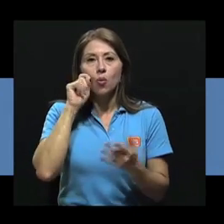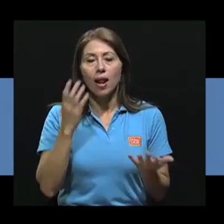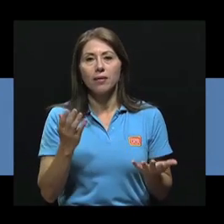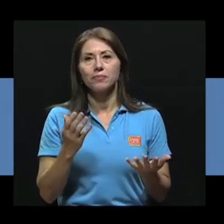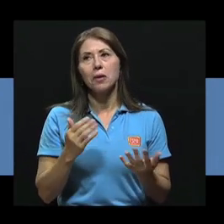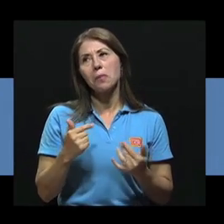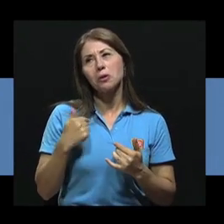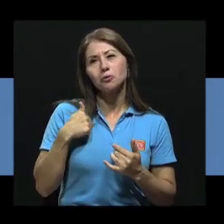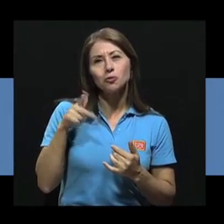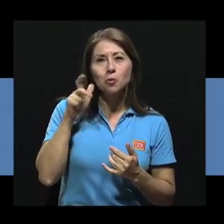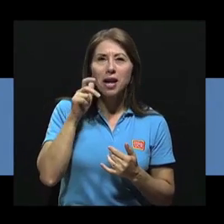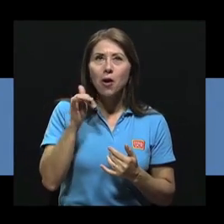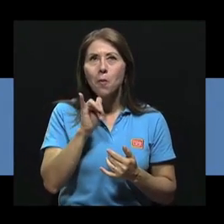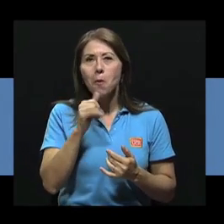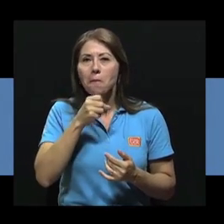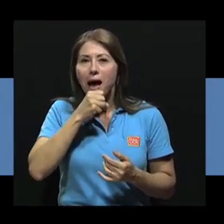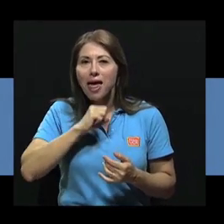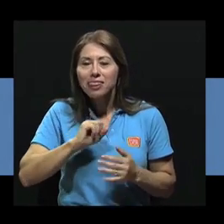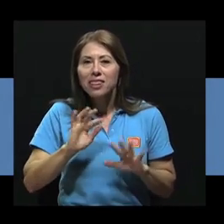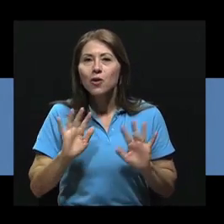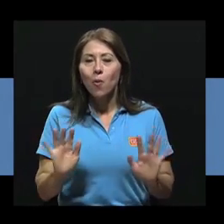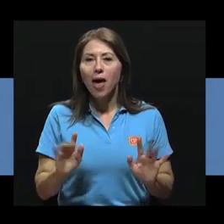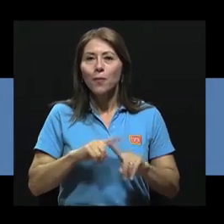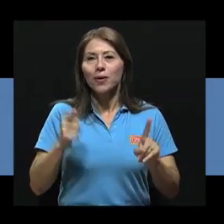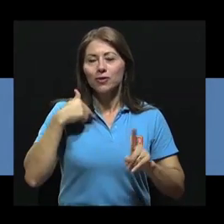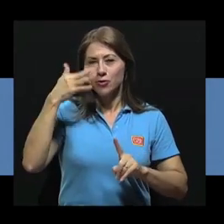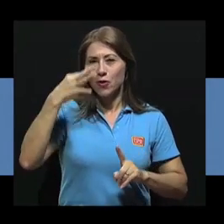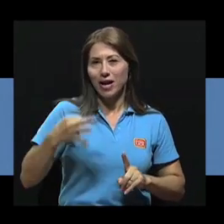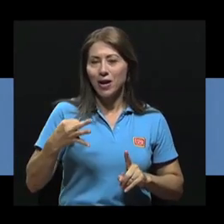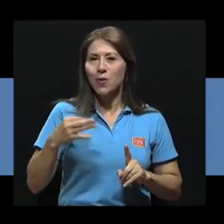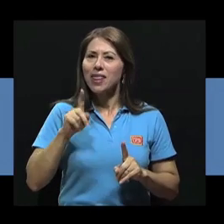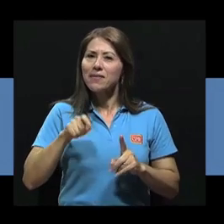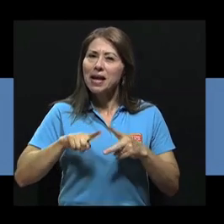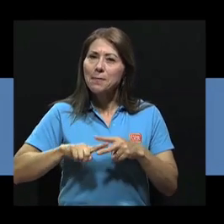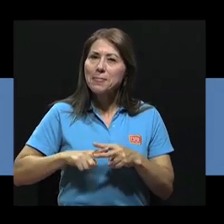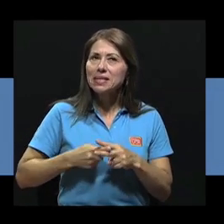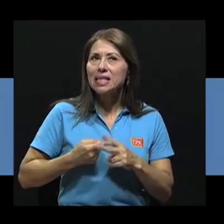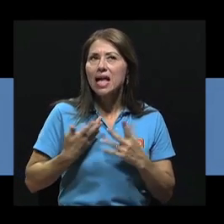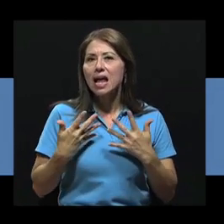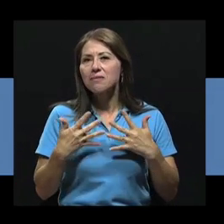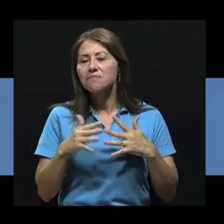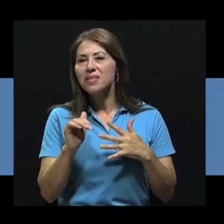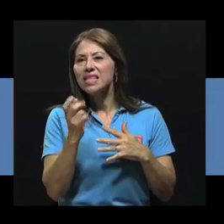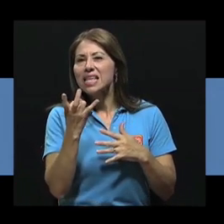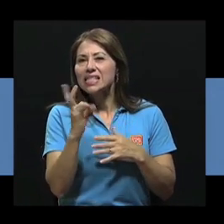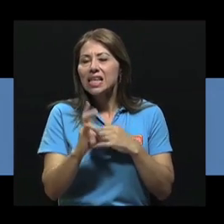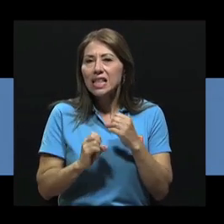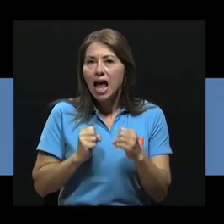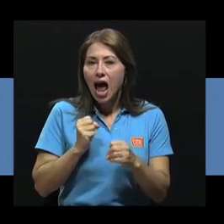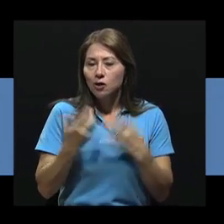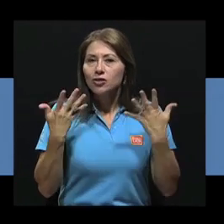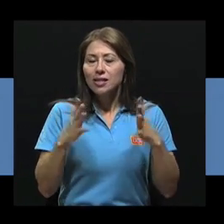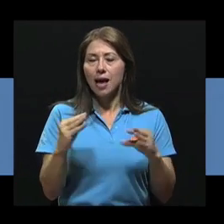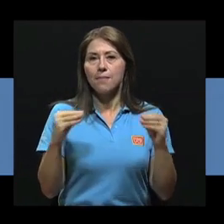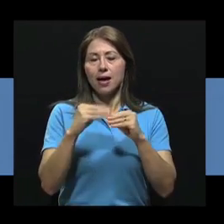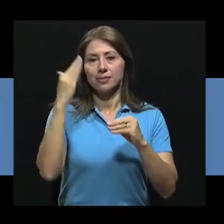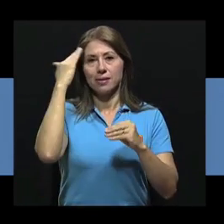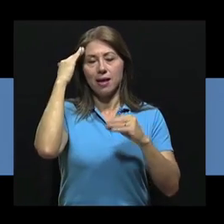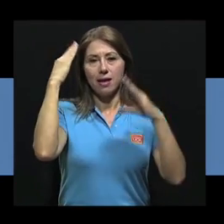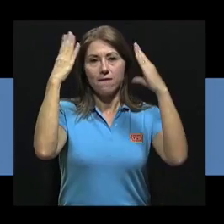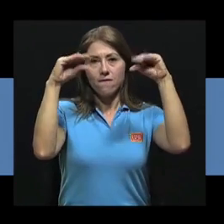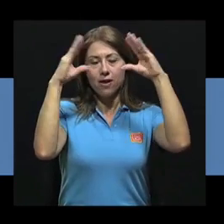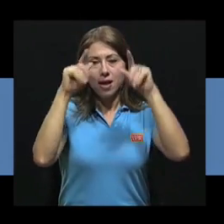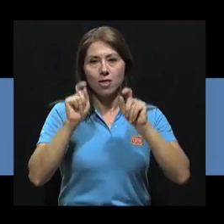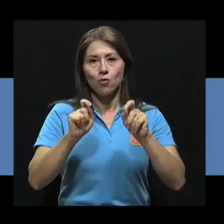Pues era un toque anticuado, pero yo creo que por lo menos ya mínimo 17, no sé, que ya como que hay más educación